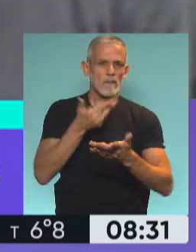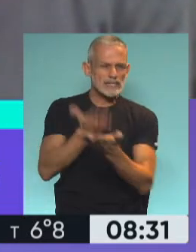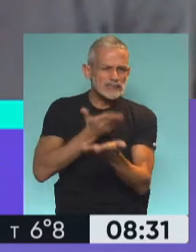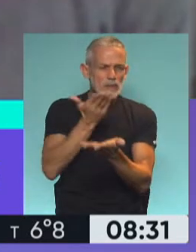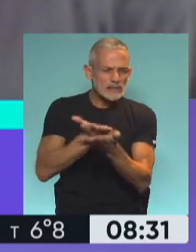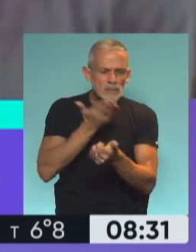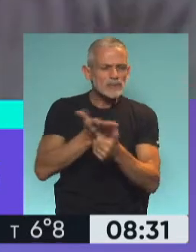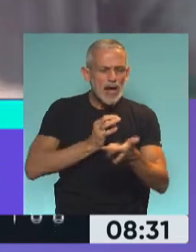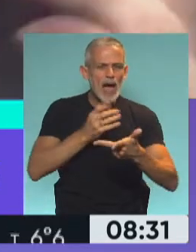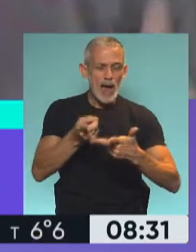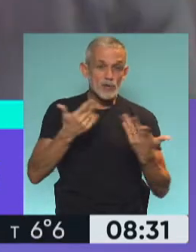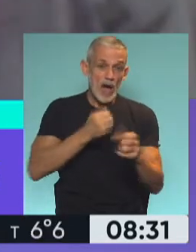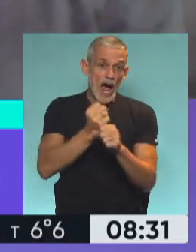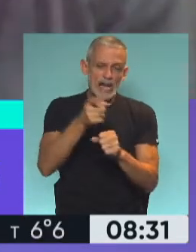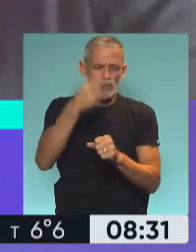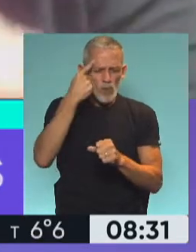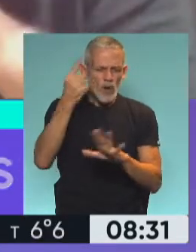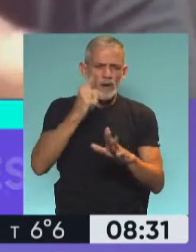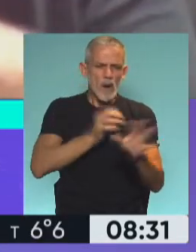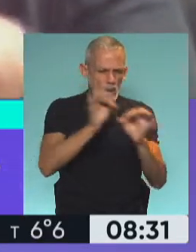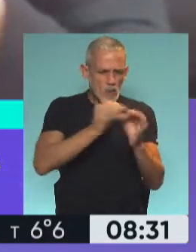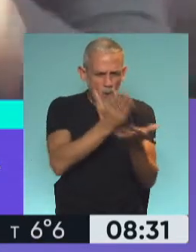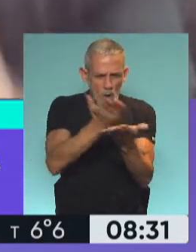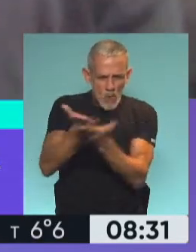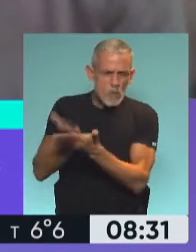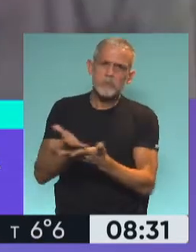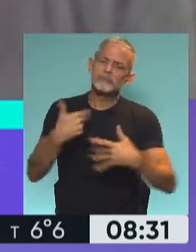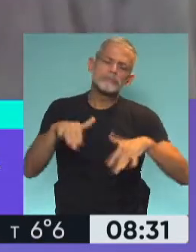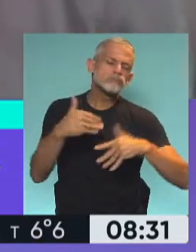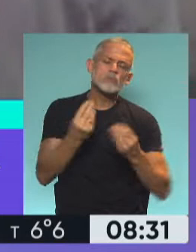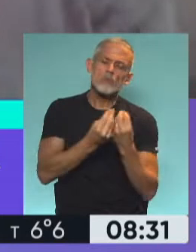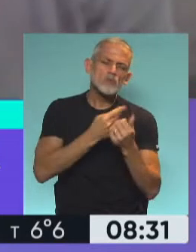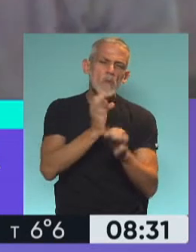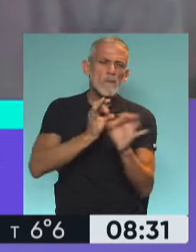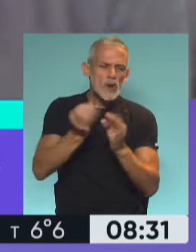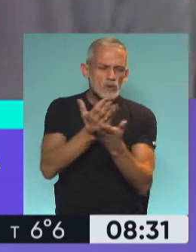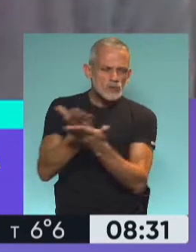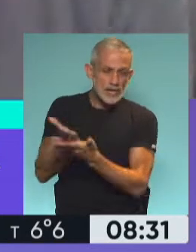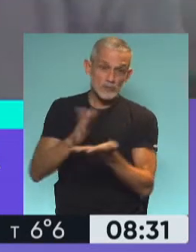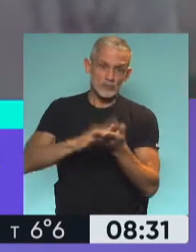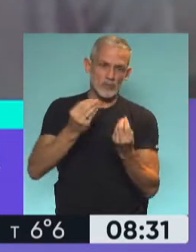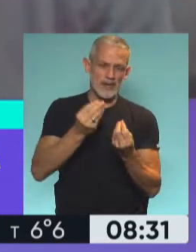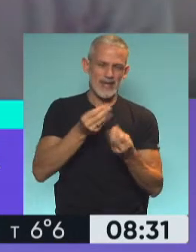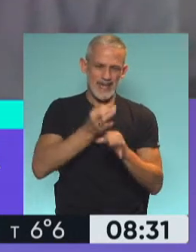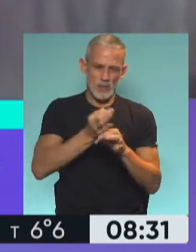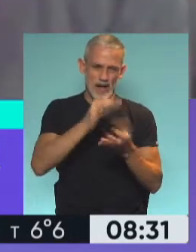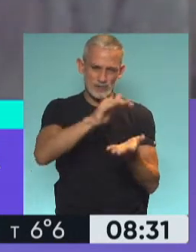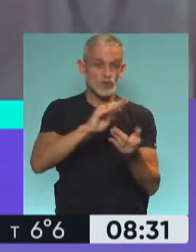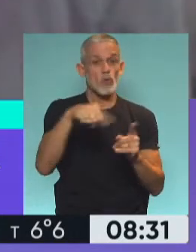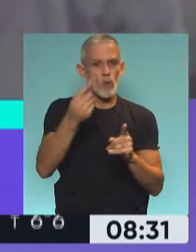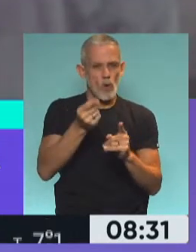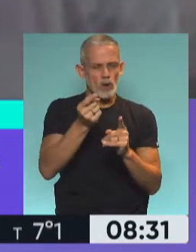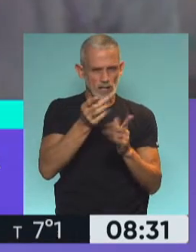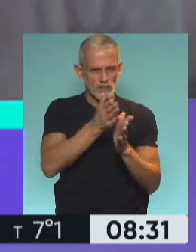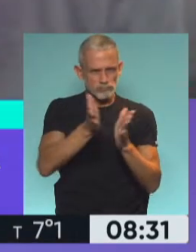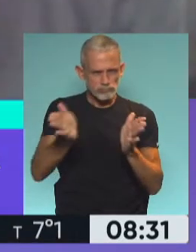año, hasta lo que se te ocurra, hemos presentado infinidad de proyectos vinculados a la materia educativa, pero también al resto de las materias